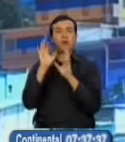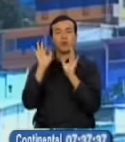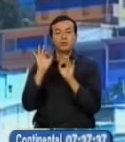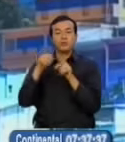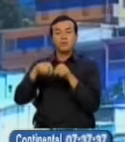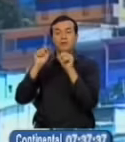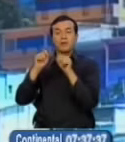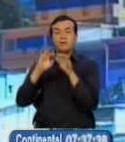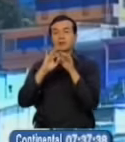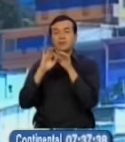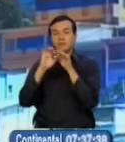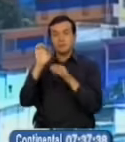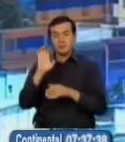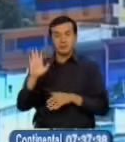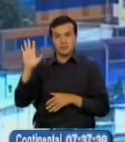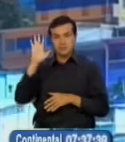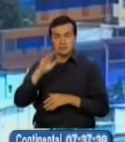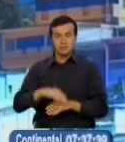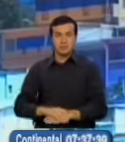del acuerdo comercial con la Unión Europea.